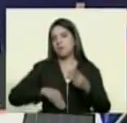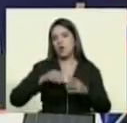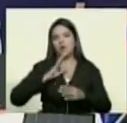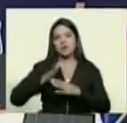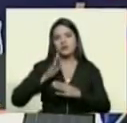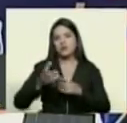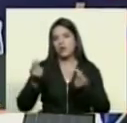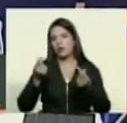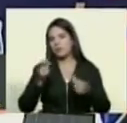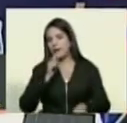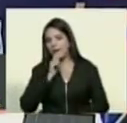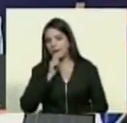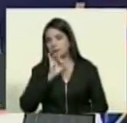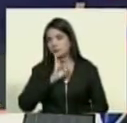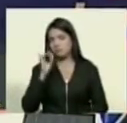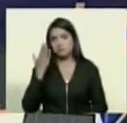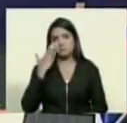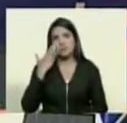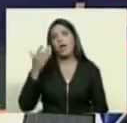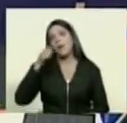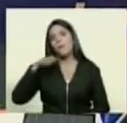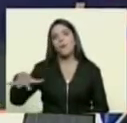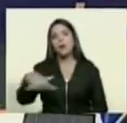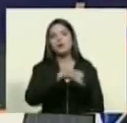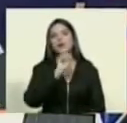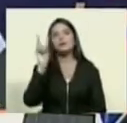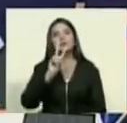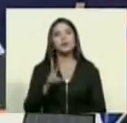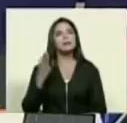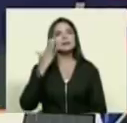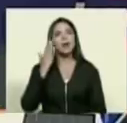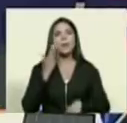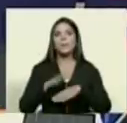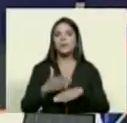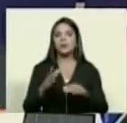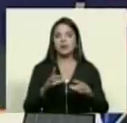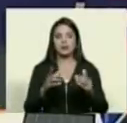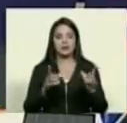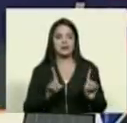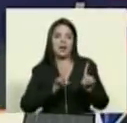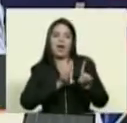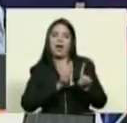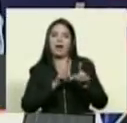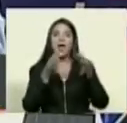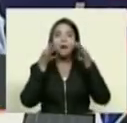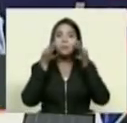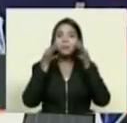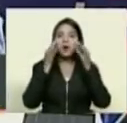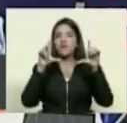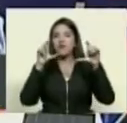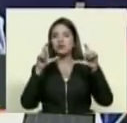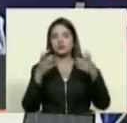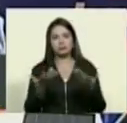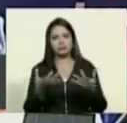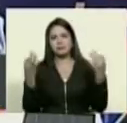sanciones económicas. Ya el pueblo de Venezuela sabe porque se toman la foto con Juan Manuel Santos a cada rato.